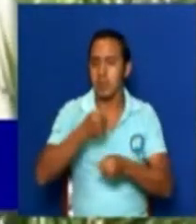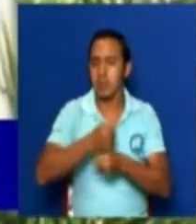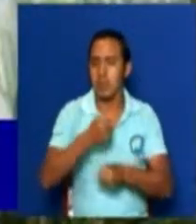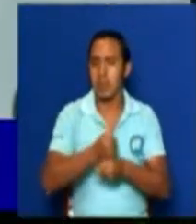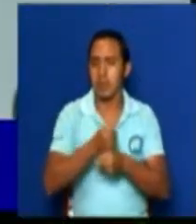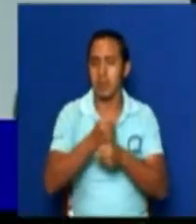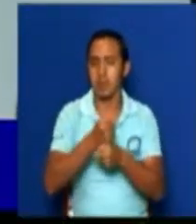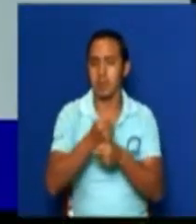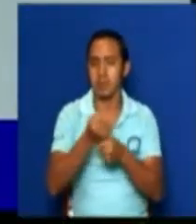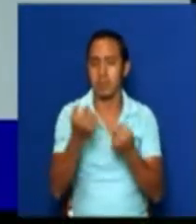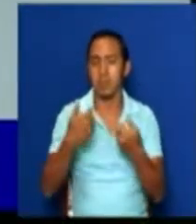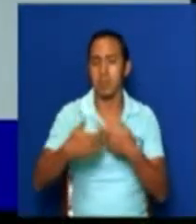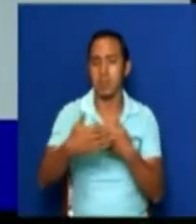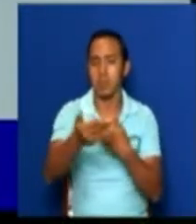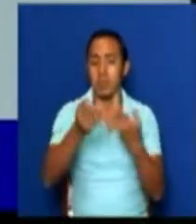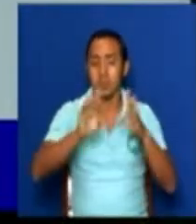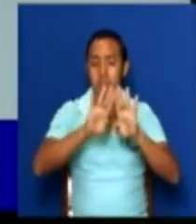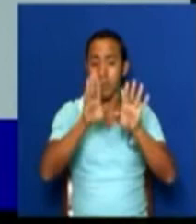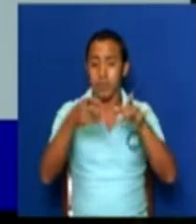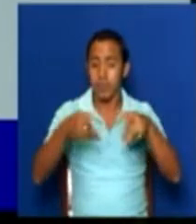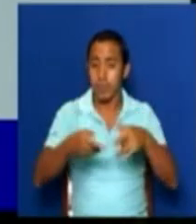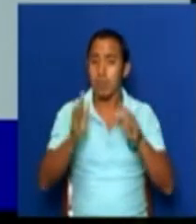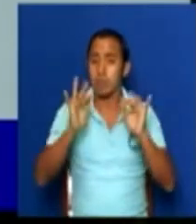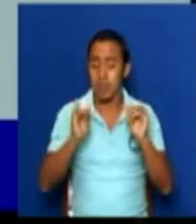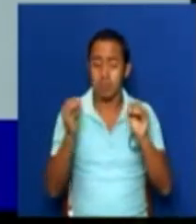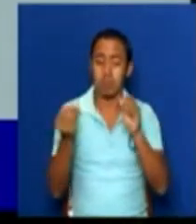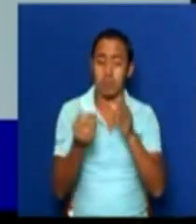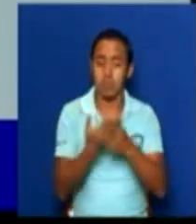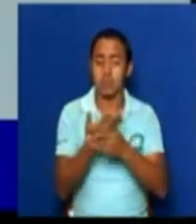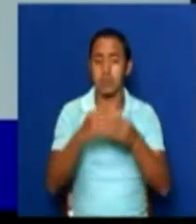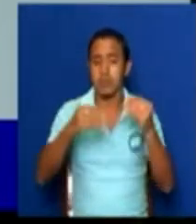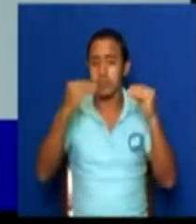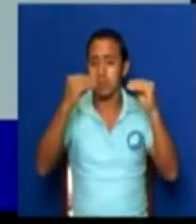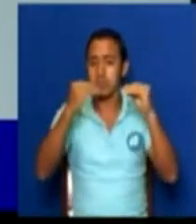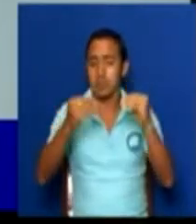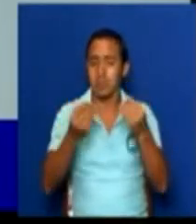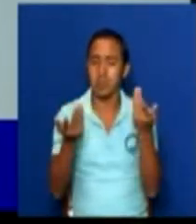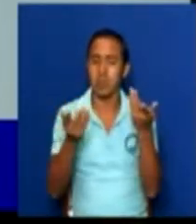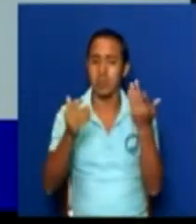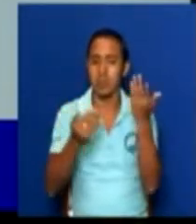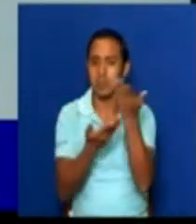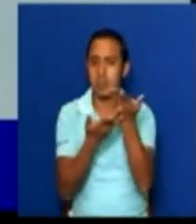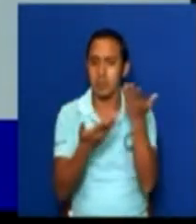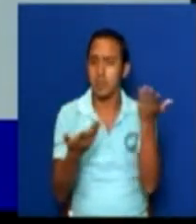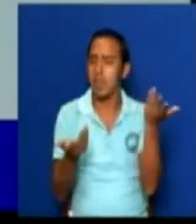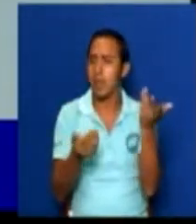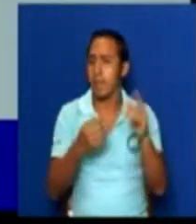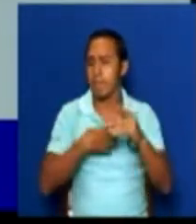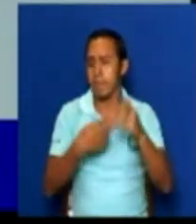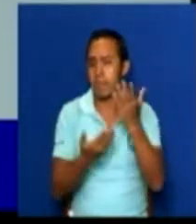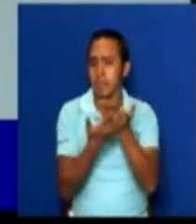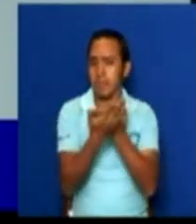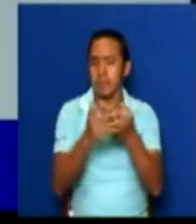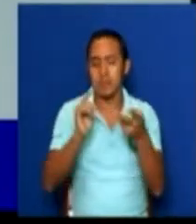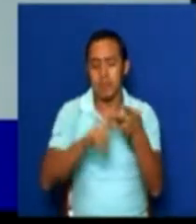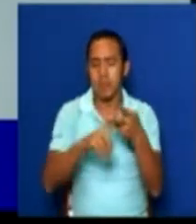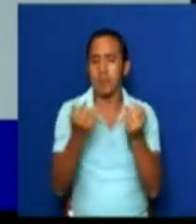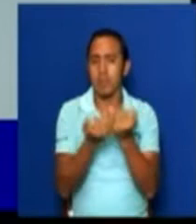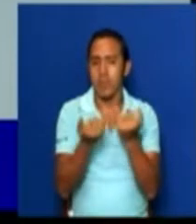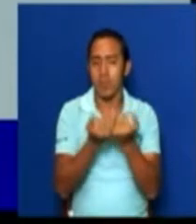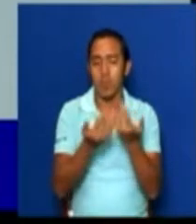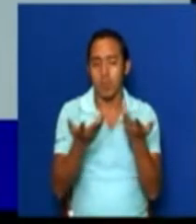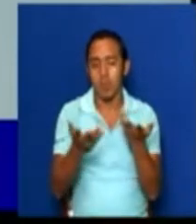las mujeres han tenido acceso a la educación técnica y terciaria, tanto en el sector urbano como en el